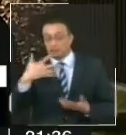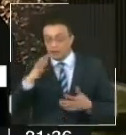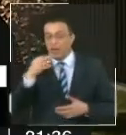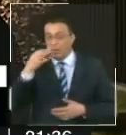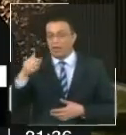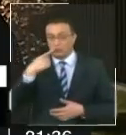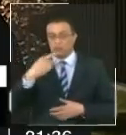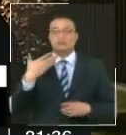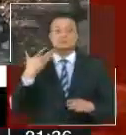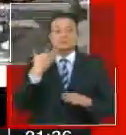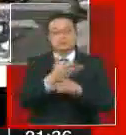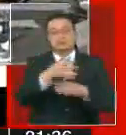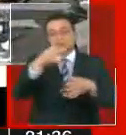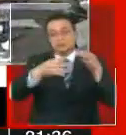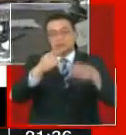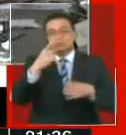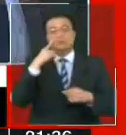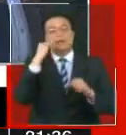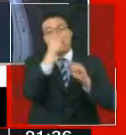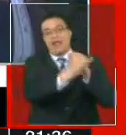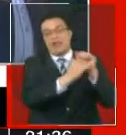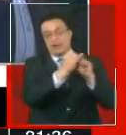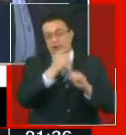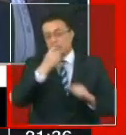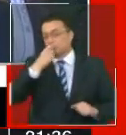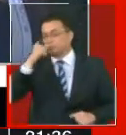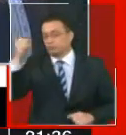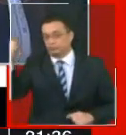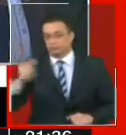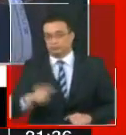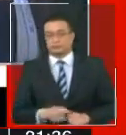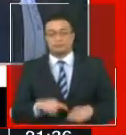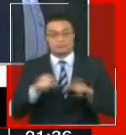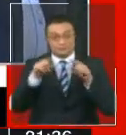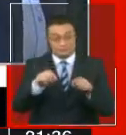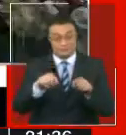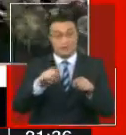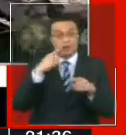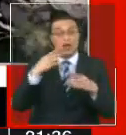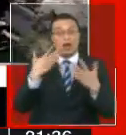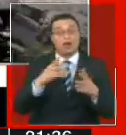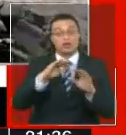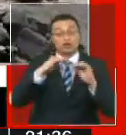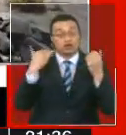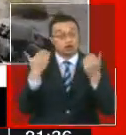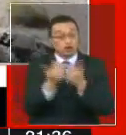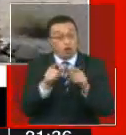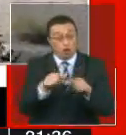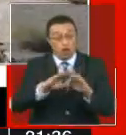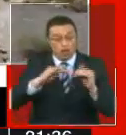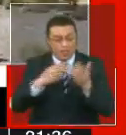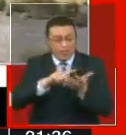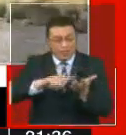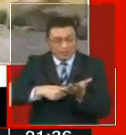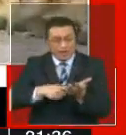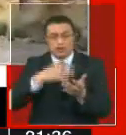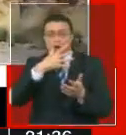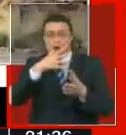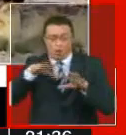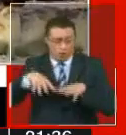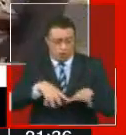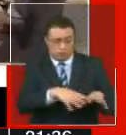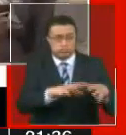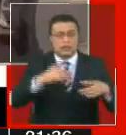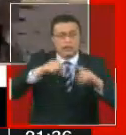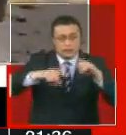ya que va a recurrir a instancias internacionales Desde esa perspectiva y especialmente considerando que todos los antecedentes técnicos hidrográficos